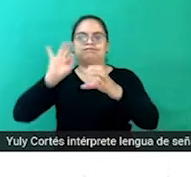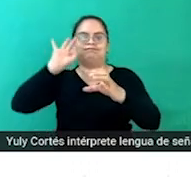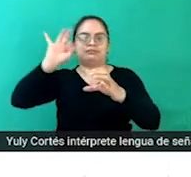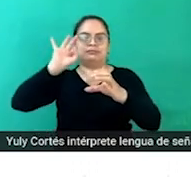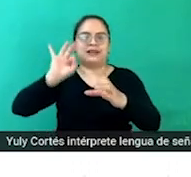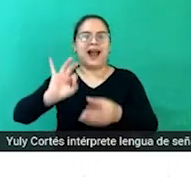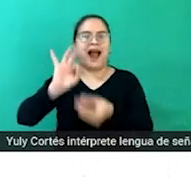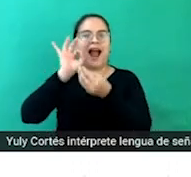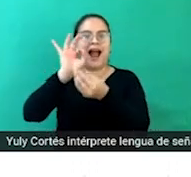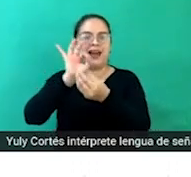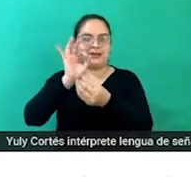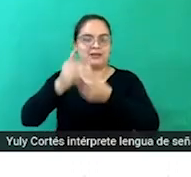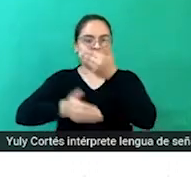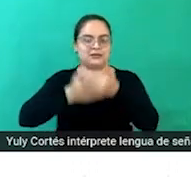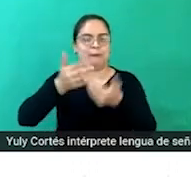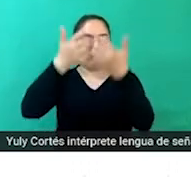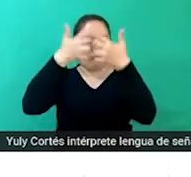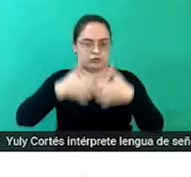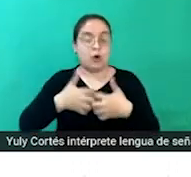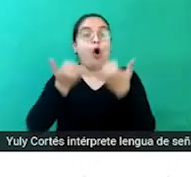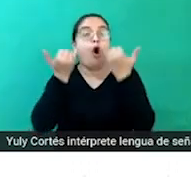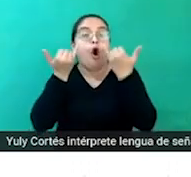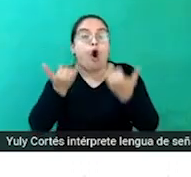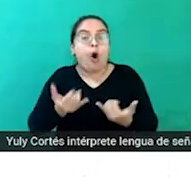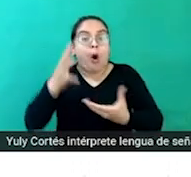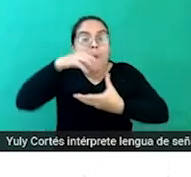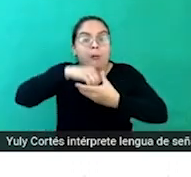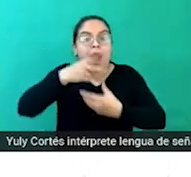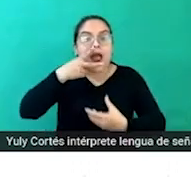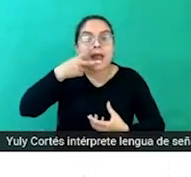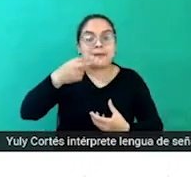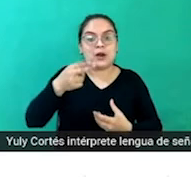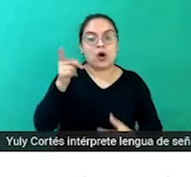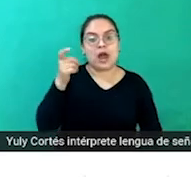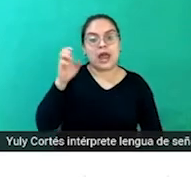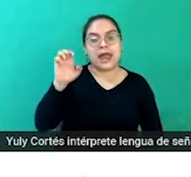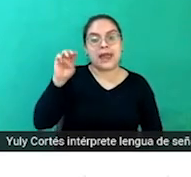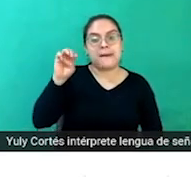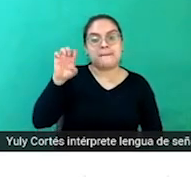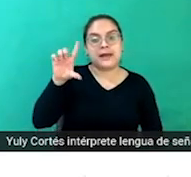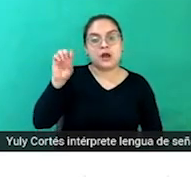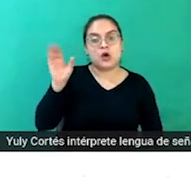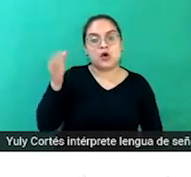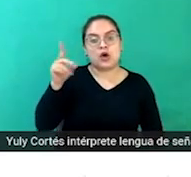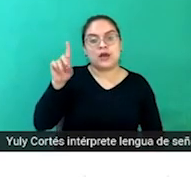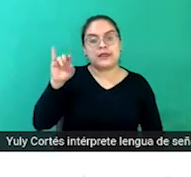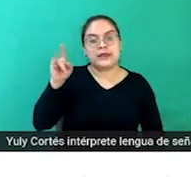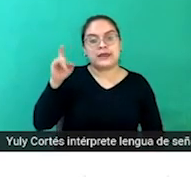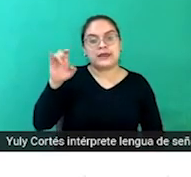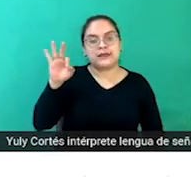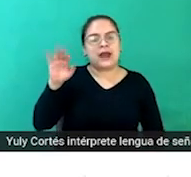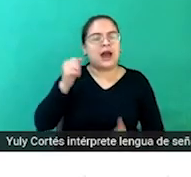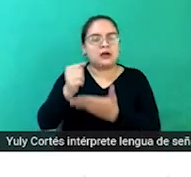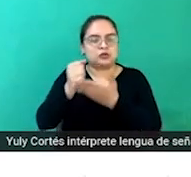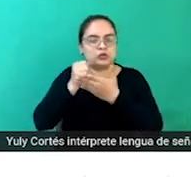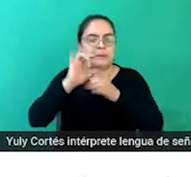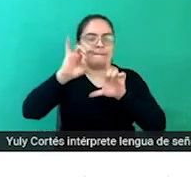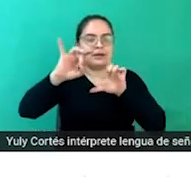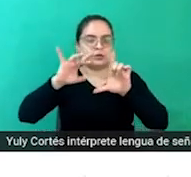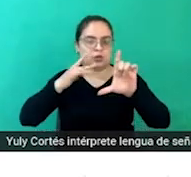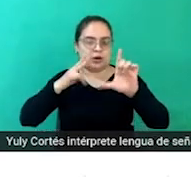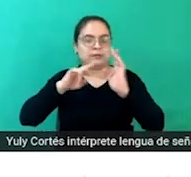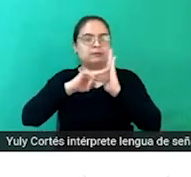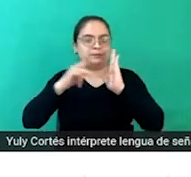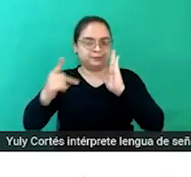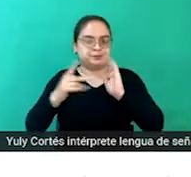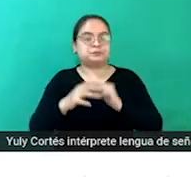y funcionamiento. Hoy en día, a través del gemelo digital, podemos tener todas estas funciones de forma virtual, de manera que